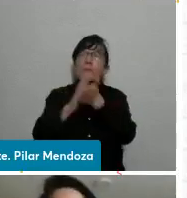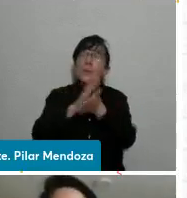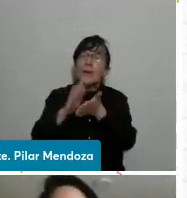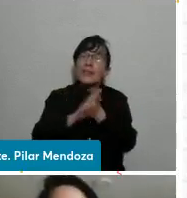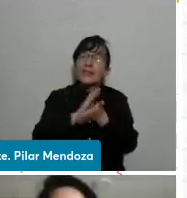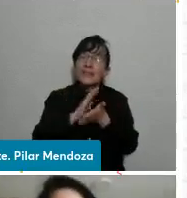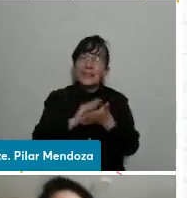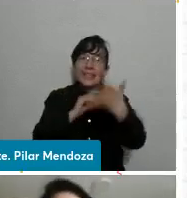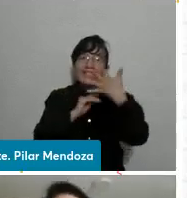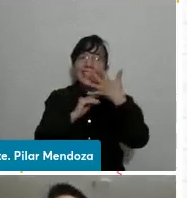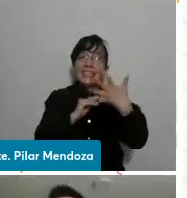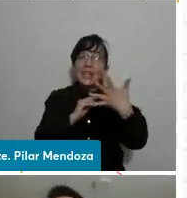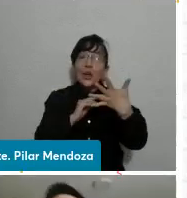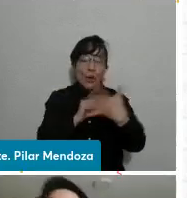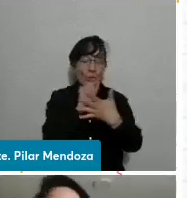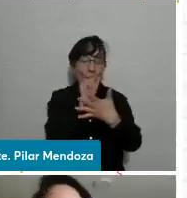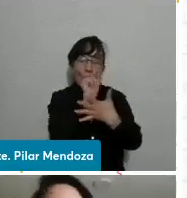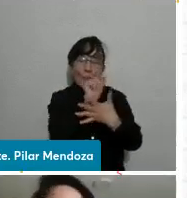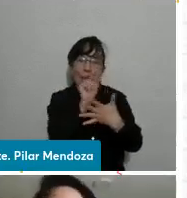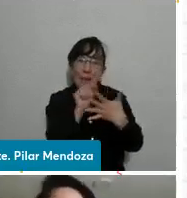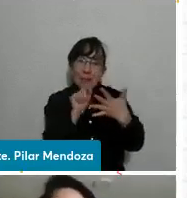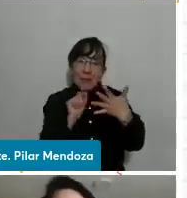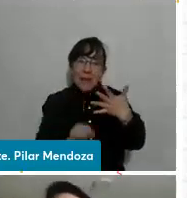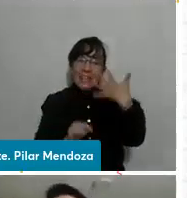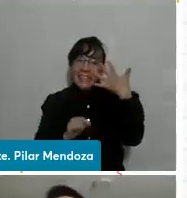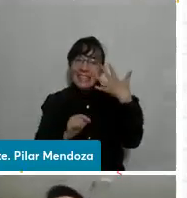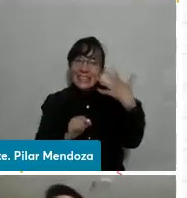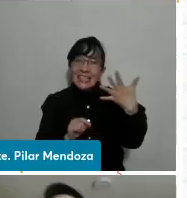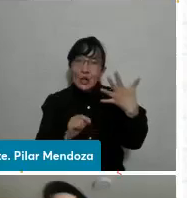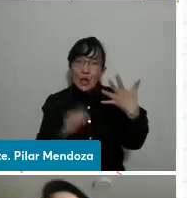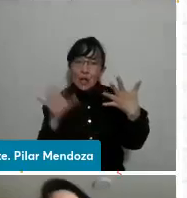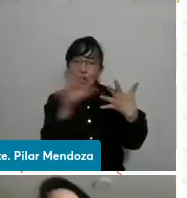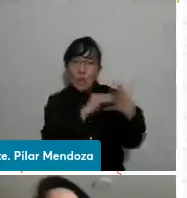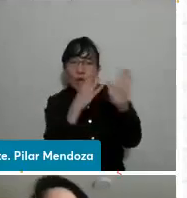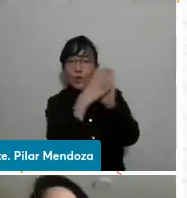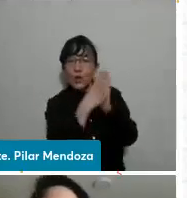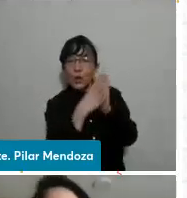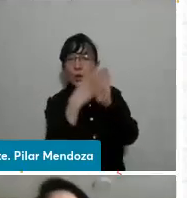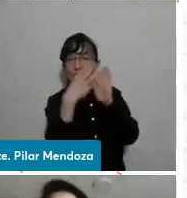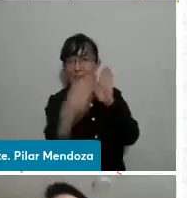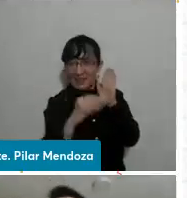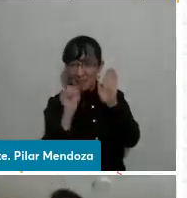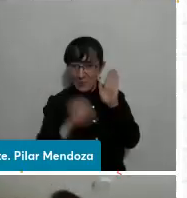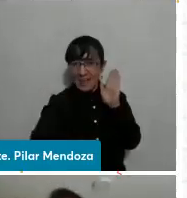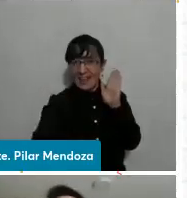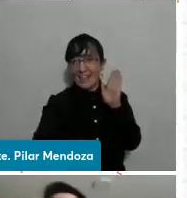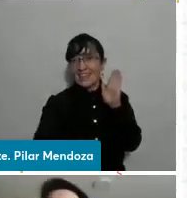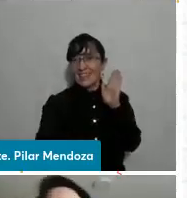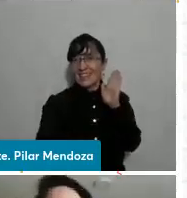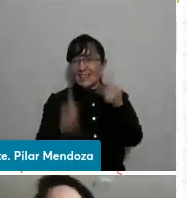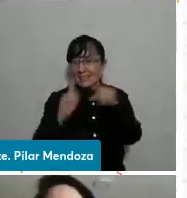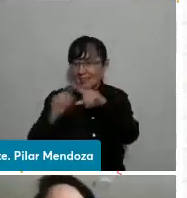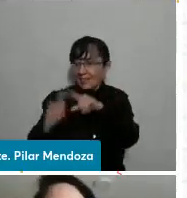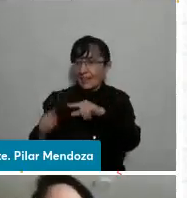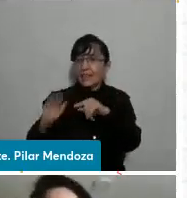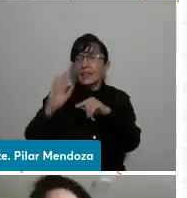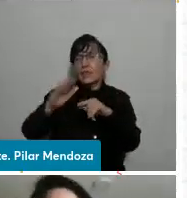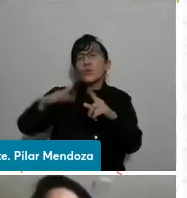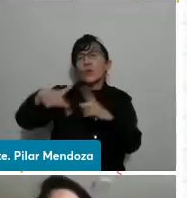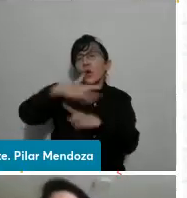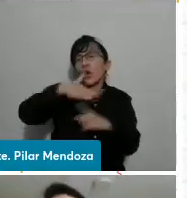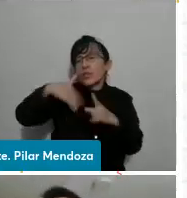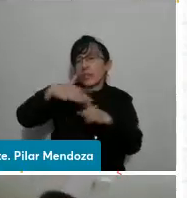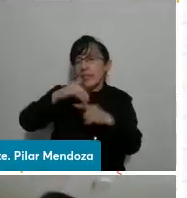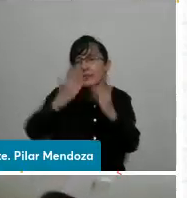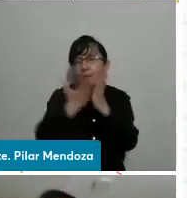5 puntos claves para que todos ustedes puedan replicar estas experiencias en sus contextos